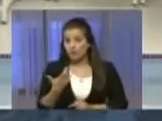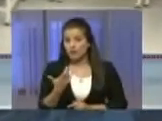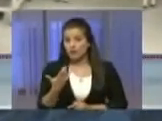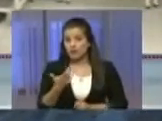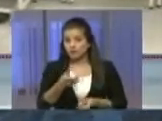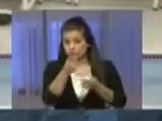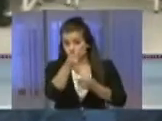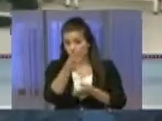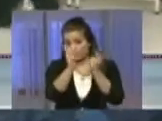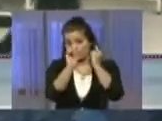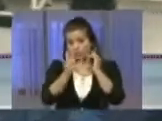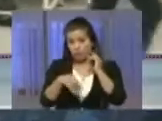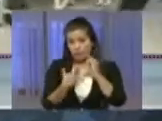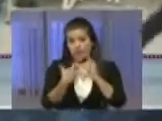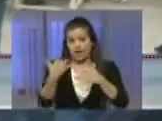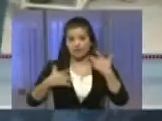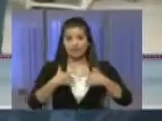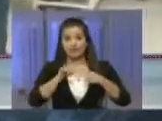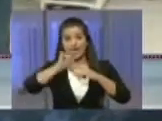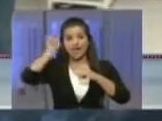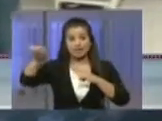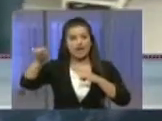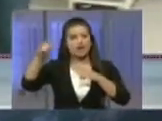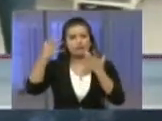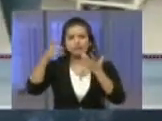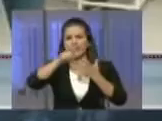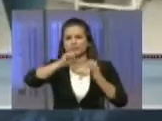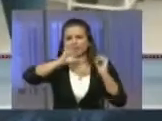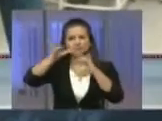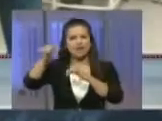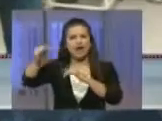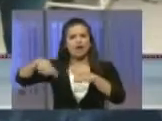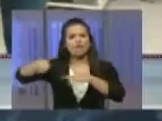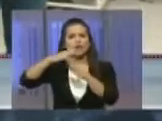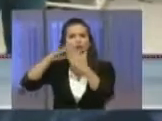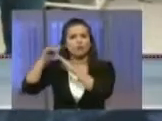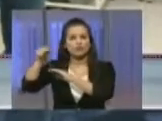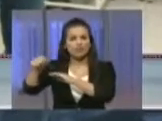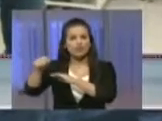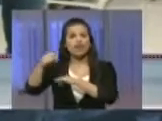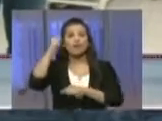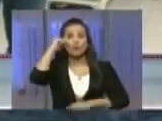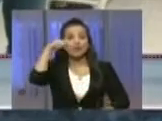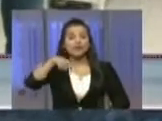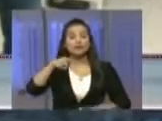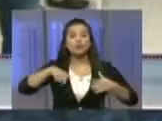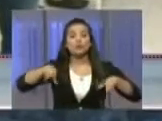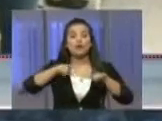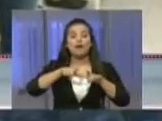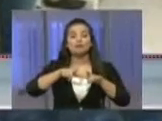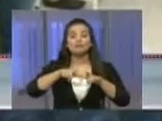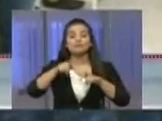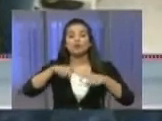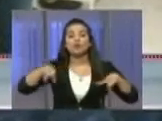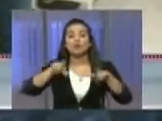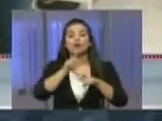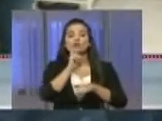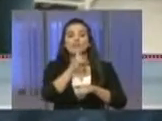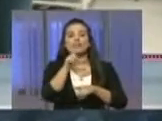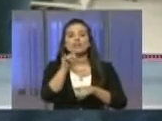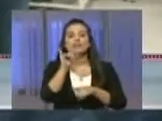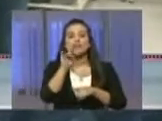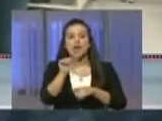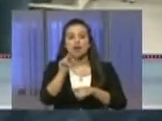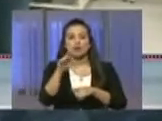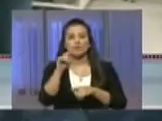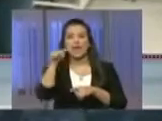permita en el acto que está fuera que está toda la gente de la comunidad acuérdense que este es un corredor corredor linar rón est es un corredor